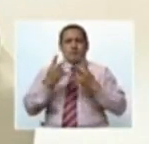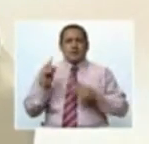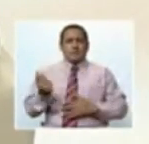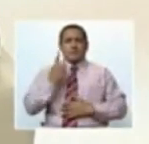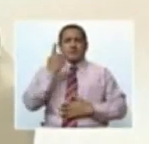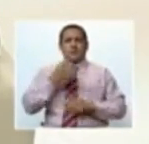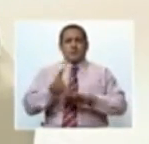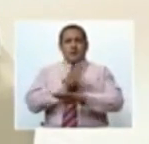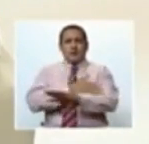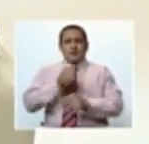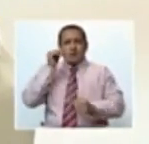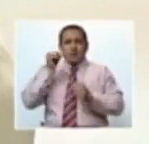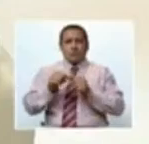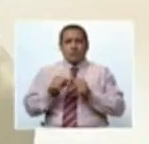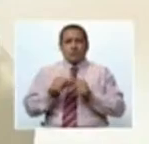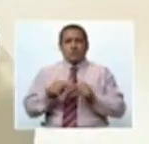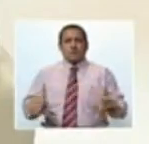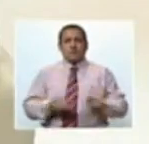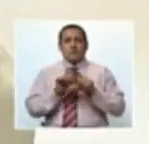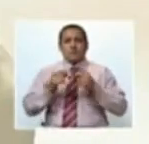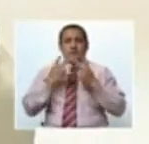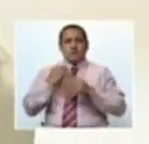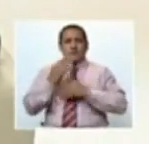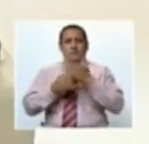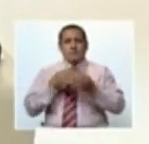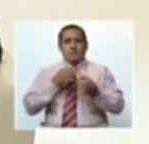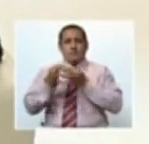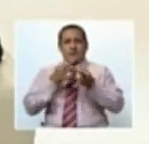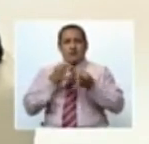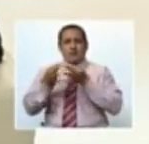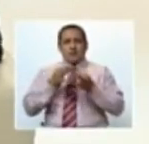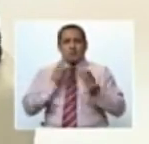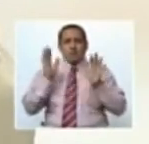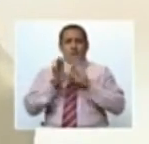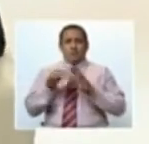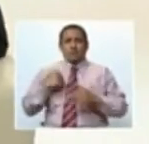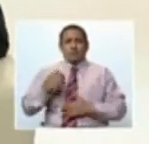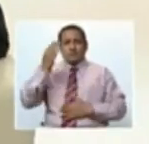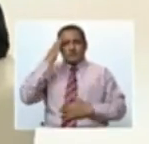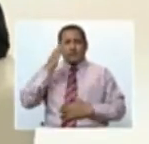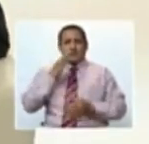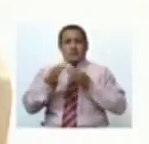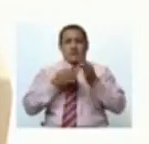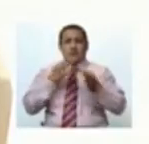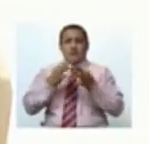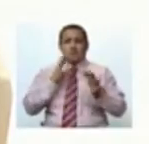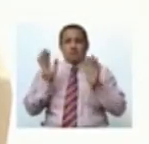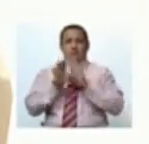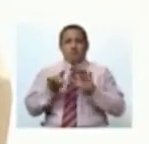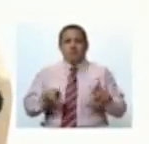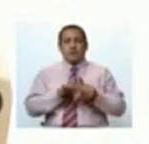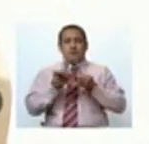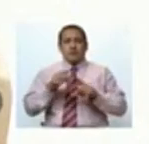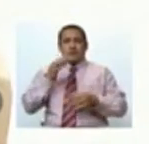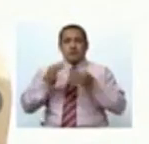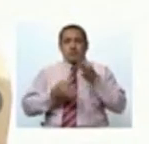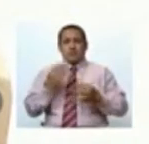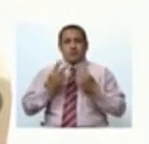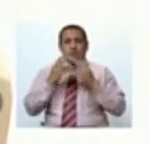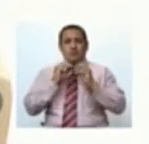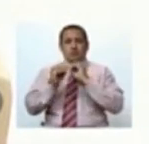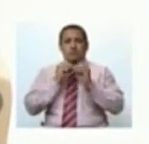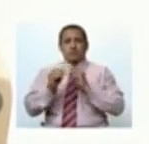este principio de congruencia, y ahí nos iba a explicar por qué. Sí, bueno, la sentencia, ¿no? La sentencia finalmente